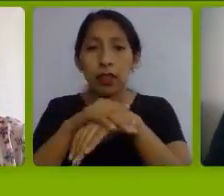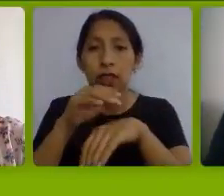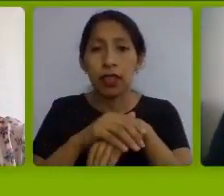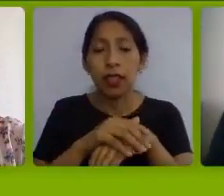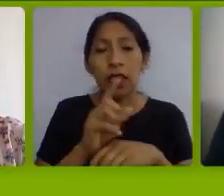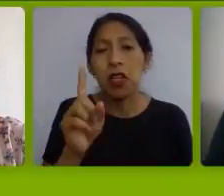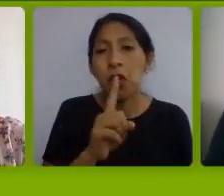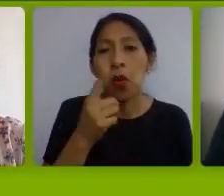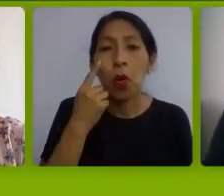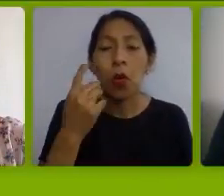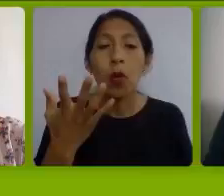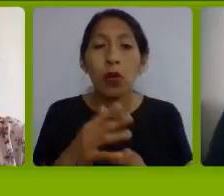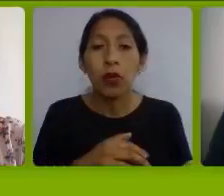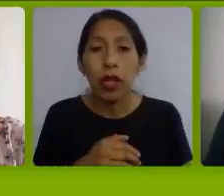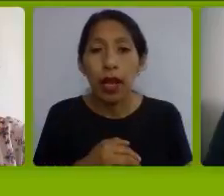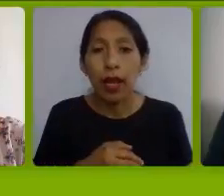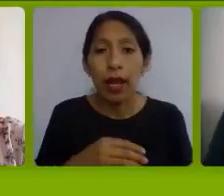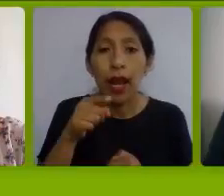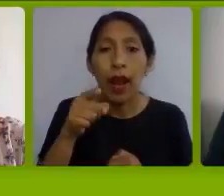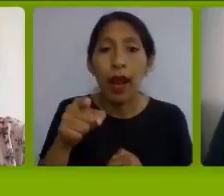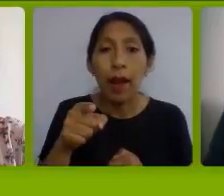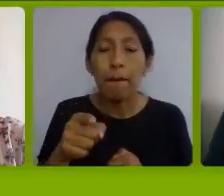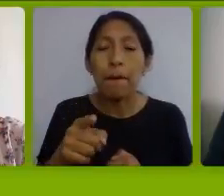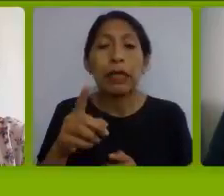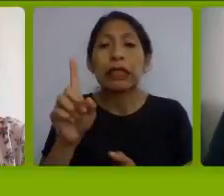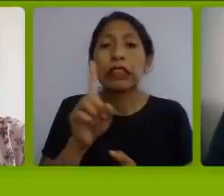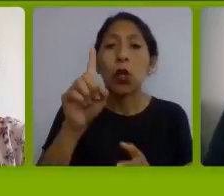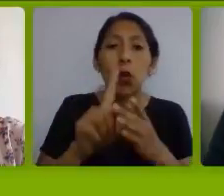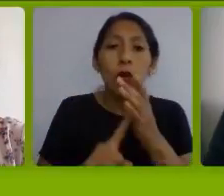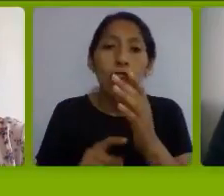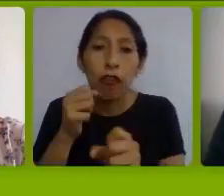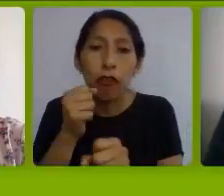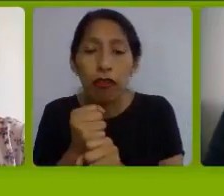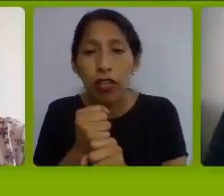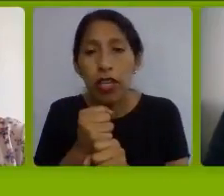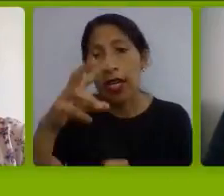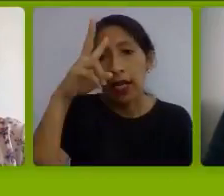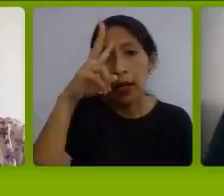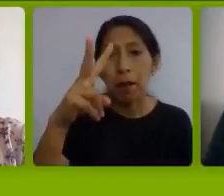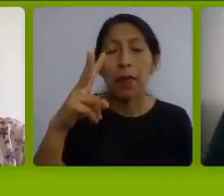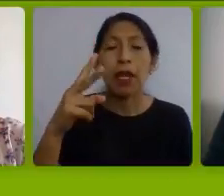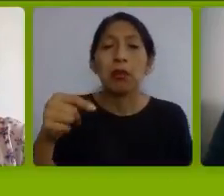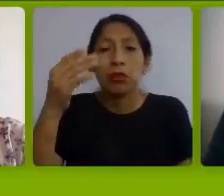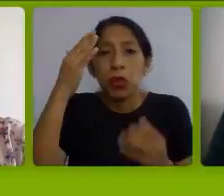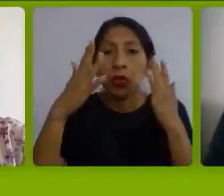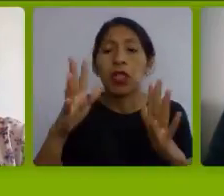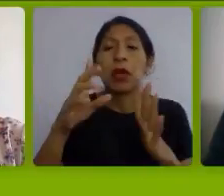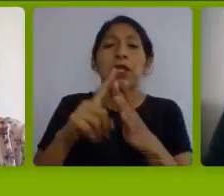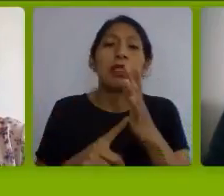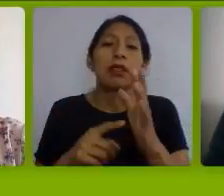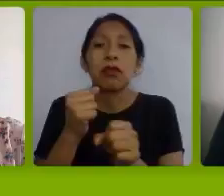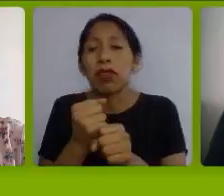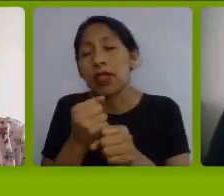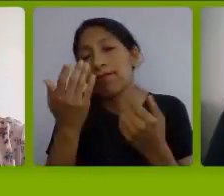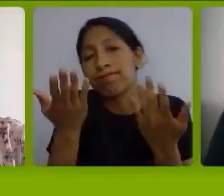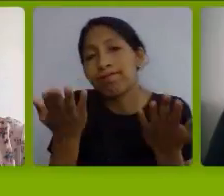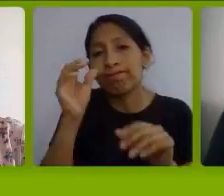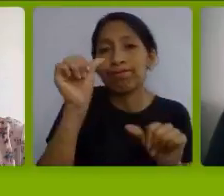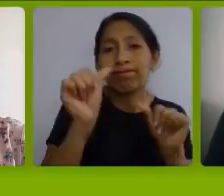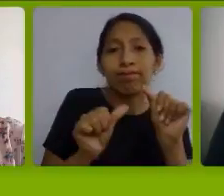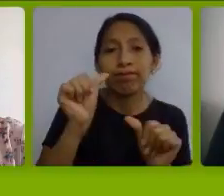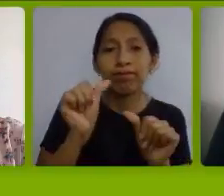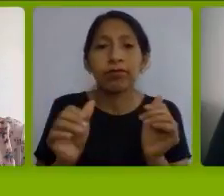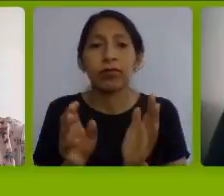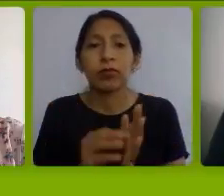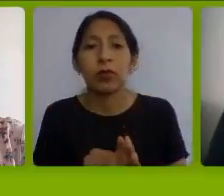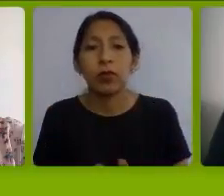Perú. Y además está todavía el tema de la desconfianza. No sabe si hay seguridad o no acá en Perú. Entonces, más se debería al